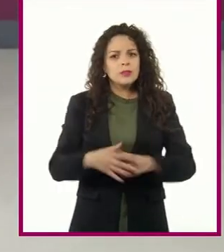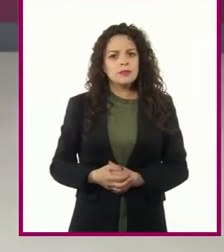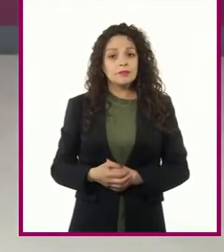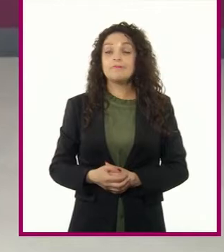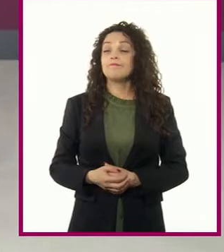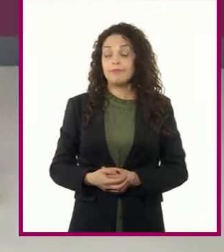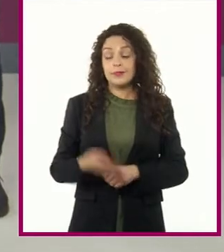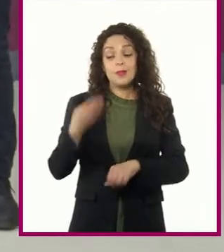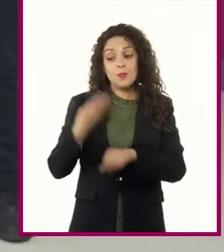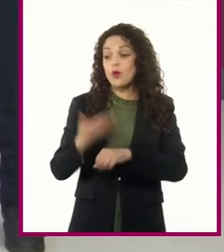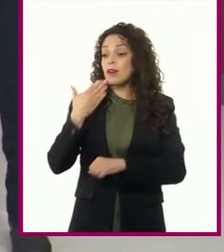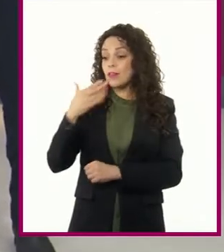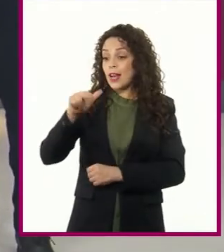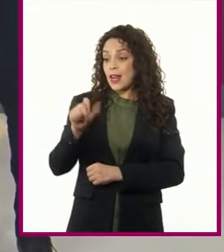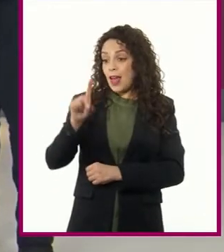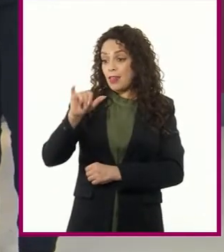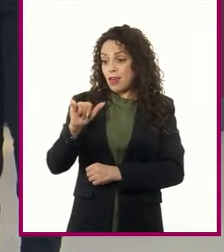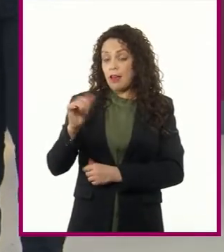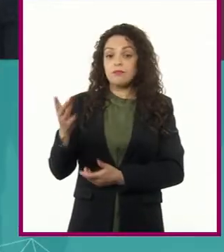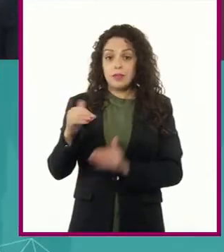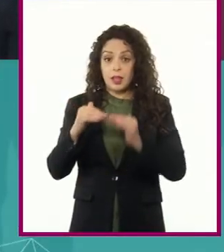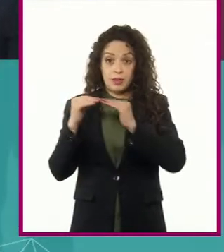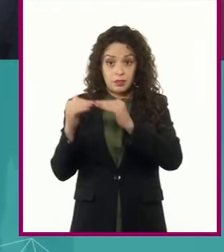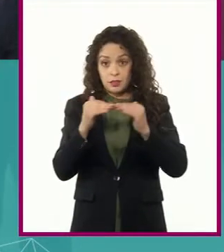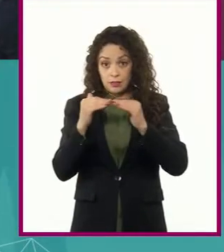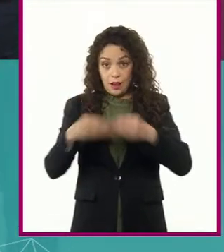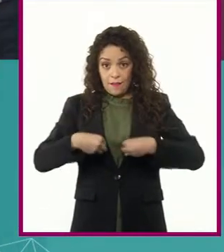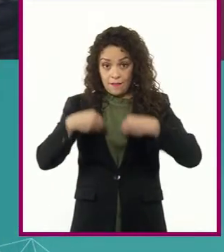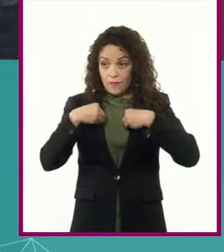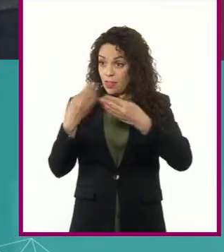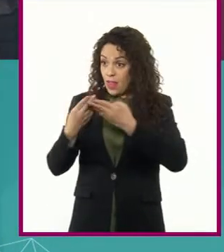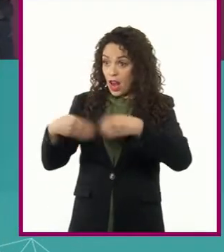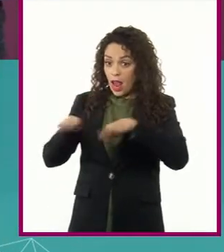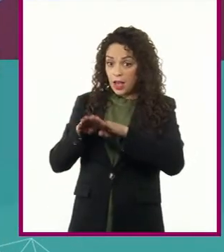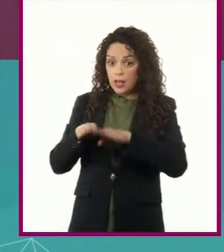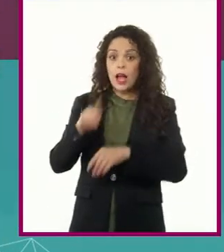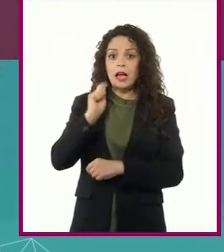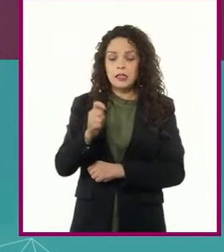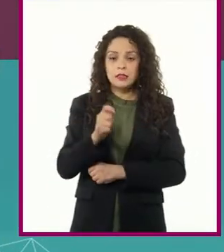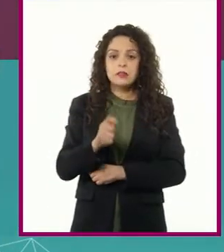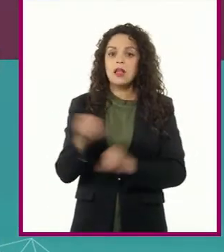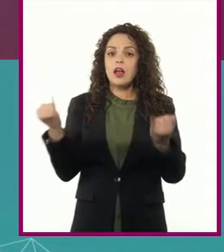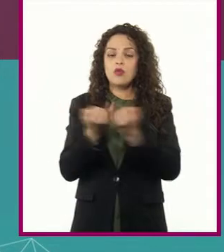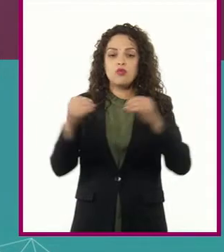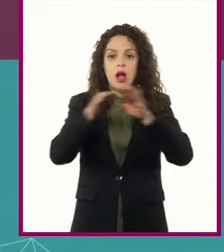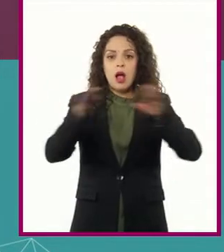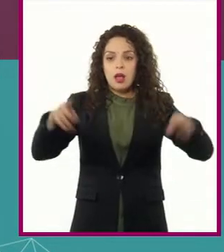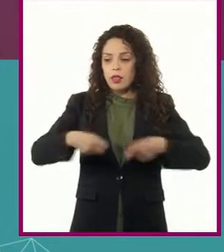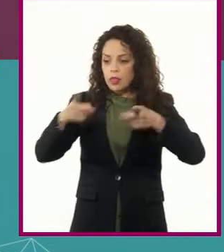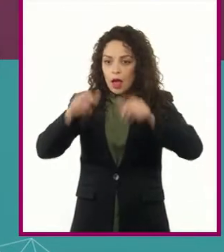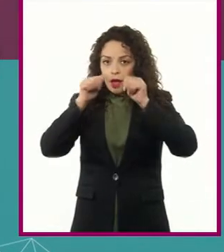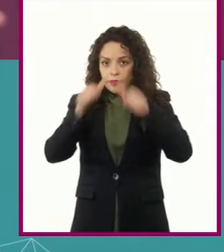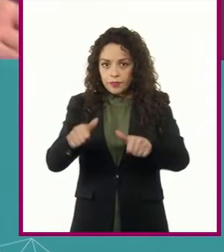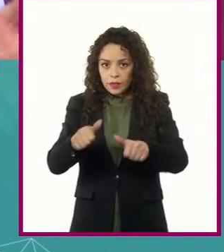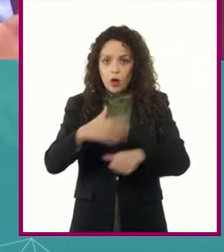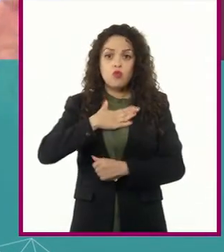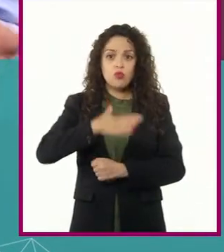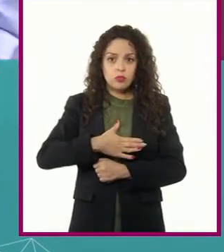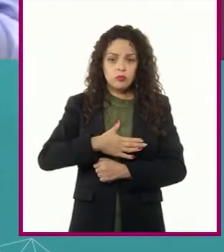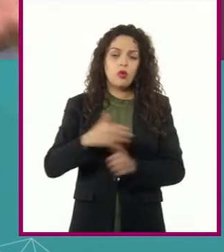Excelente, Nadia. La vida democrática en casa se da cuando existe un trato igualitario y justo en las